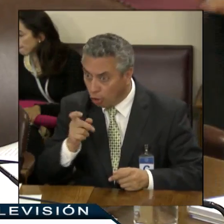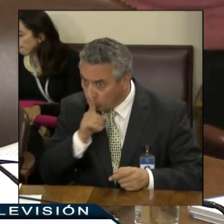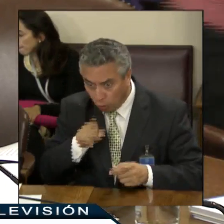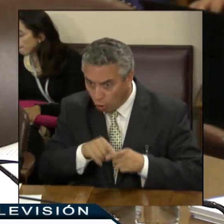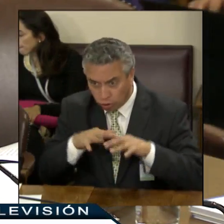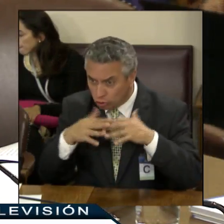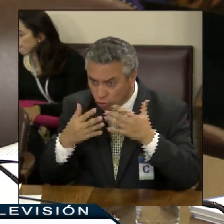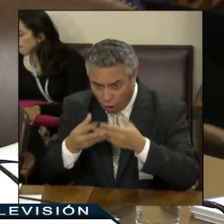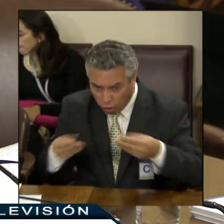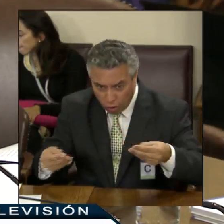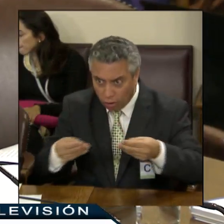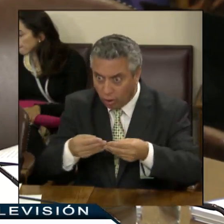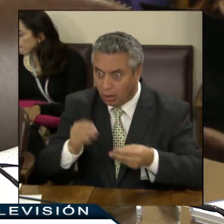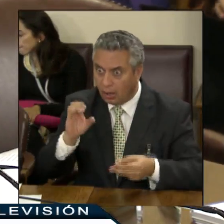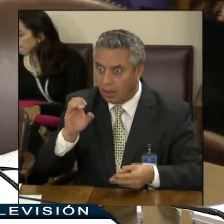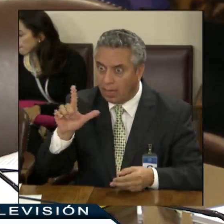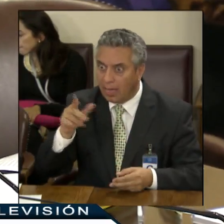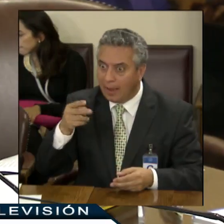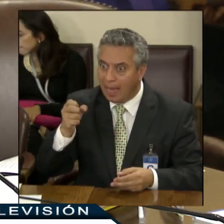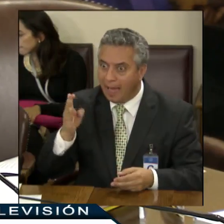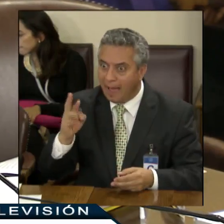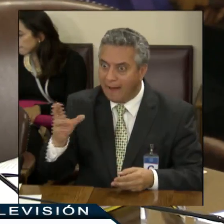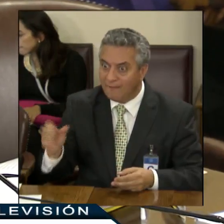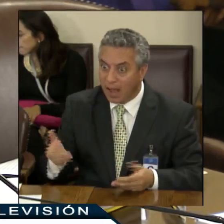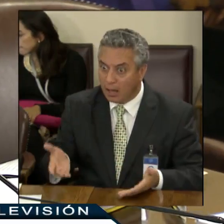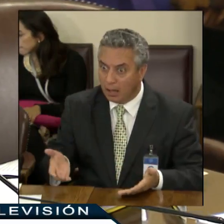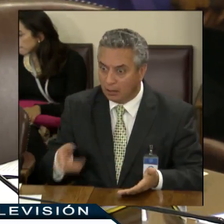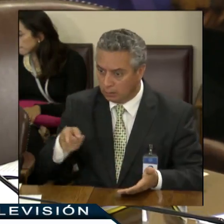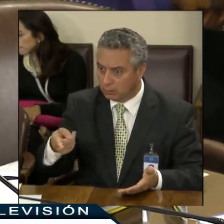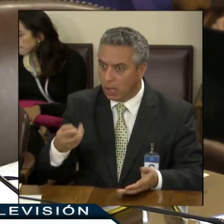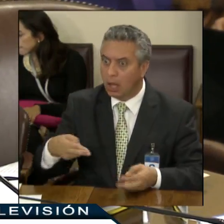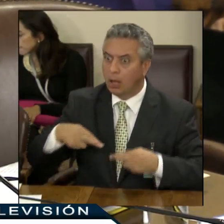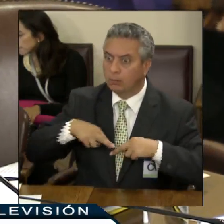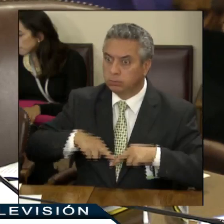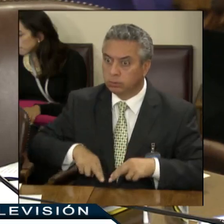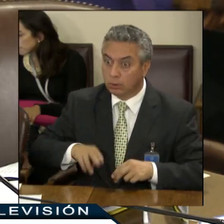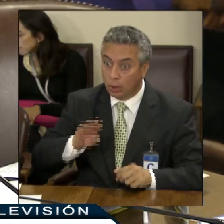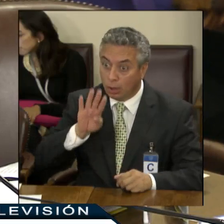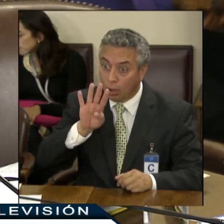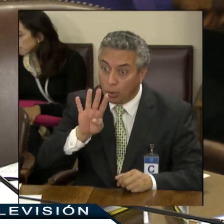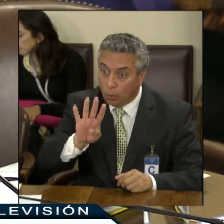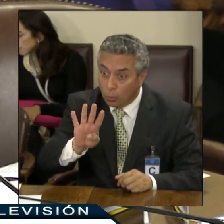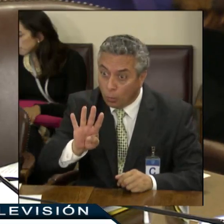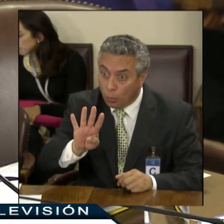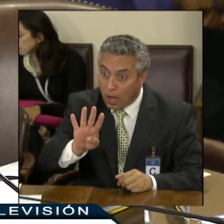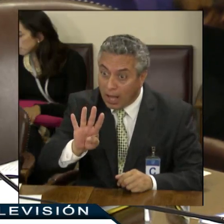elra elra y que ella está tiene una renta de 42